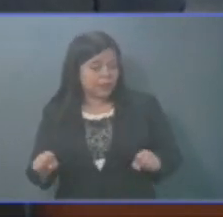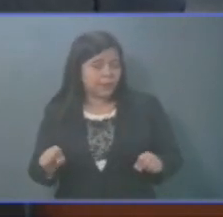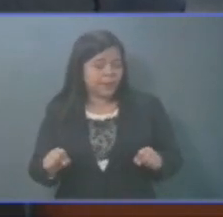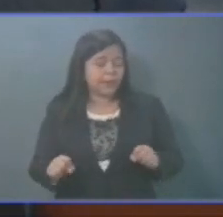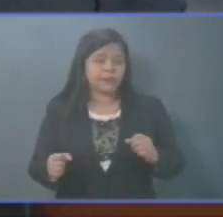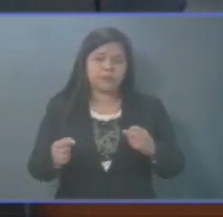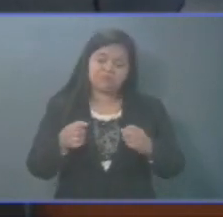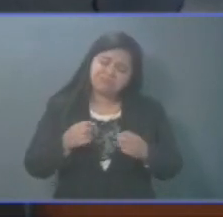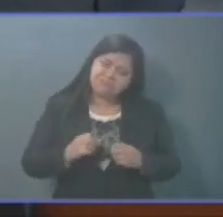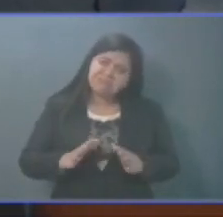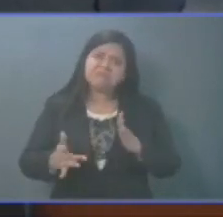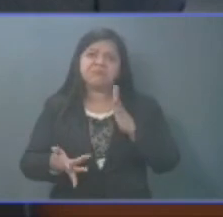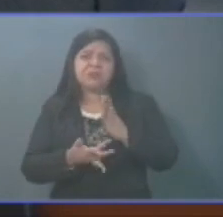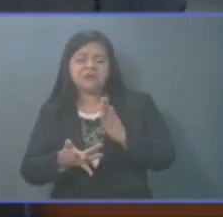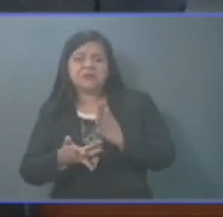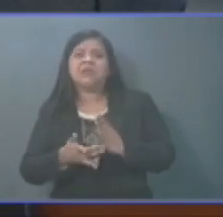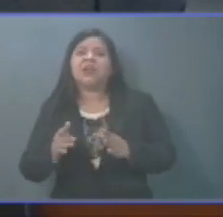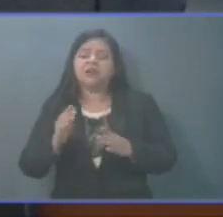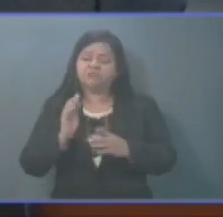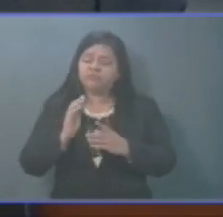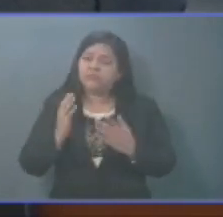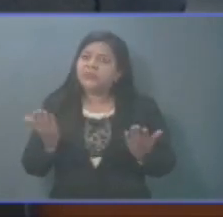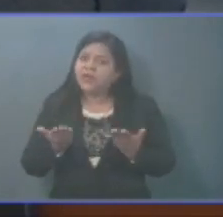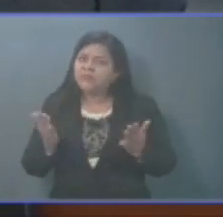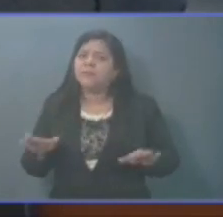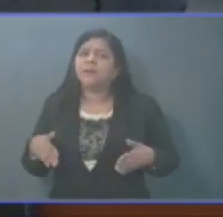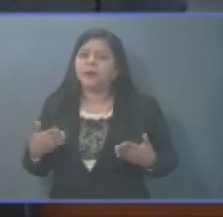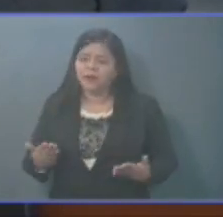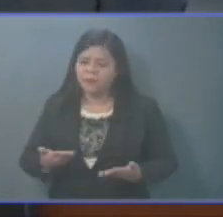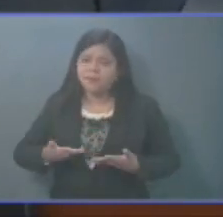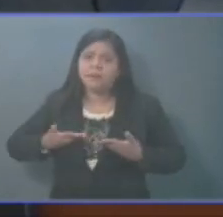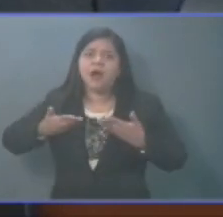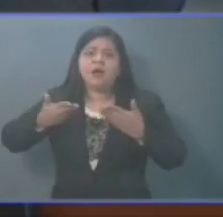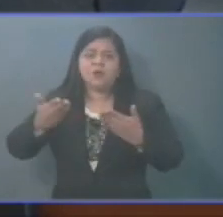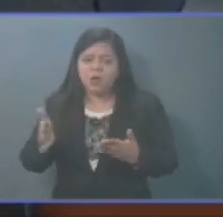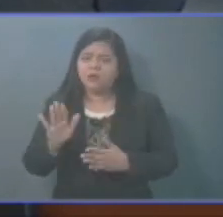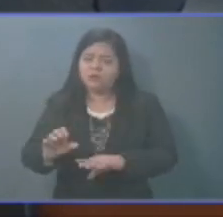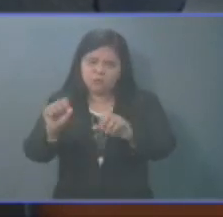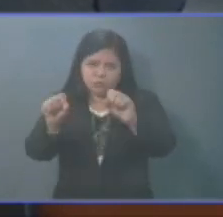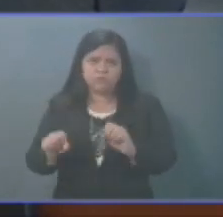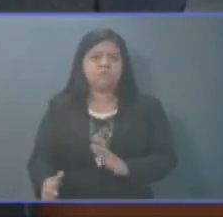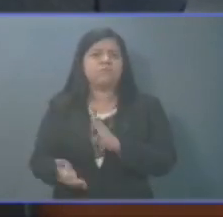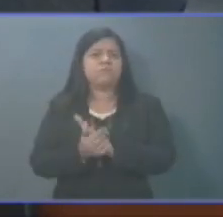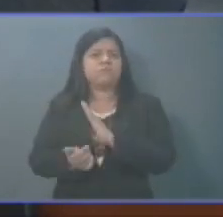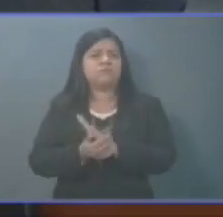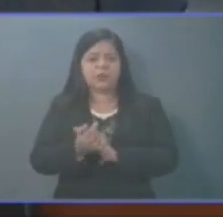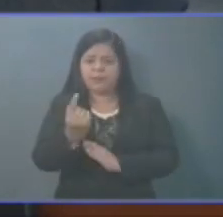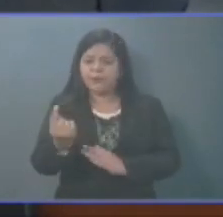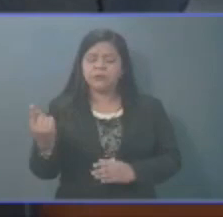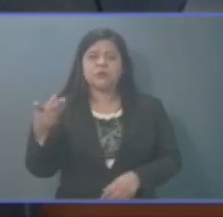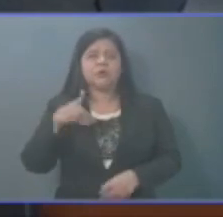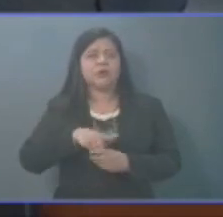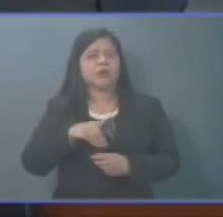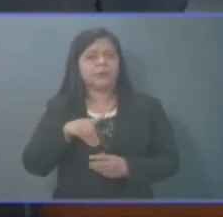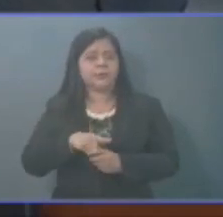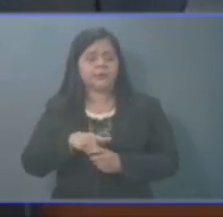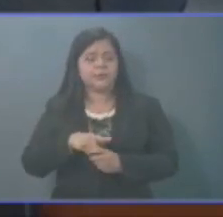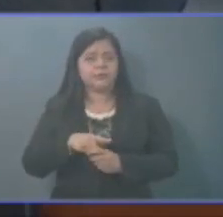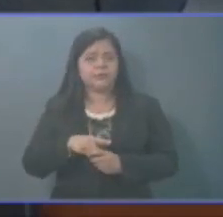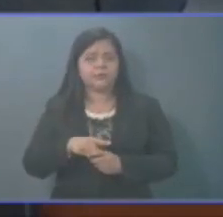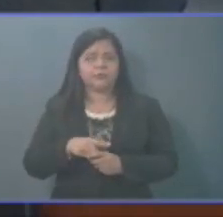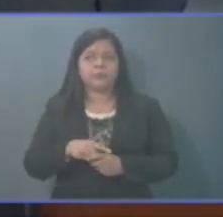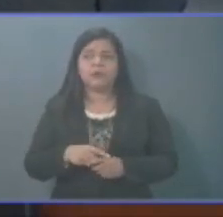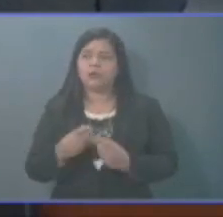y tecnologías fabricados especialmente para aumentar las capacidades y habilidades de las personas con discapacidad, las